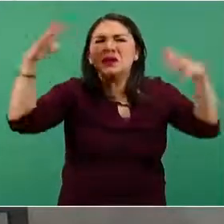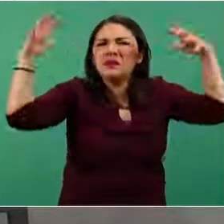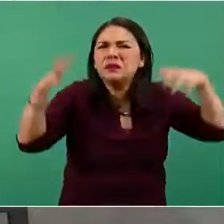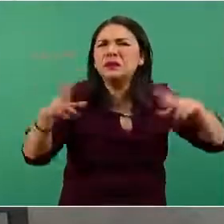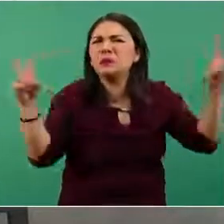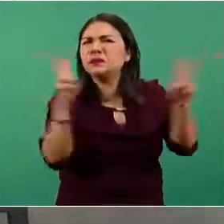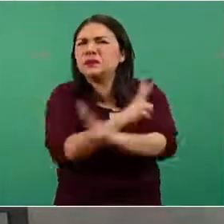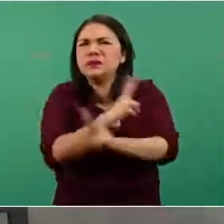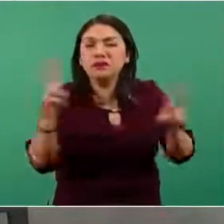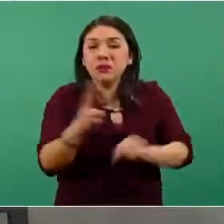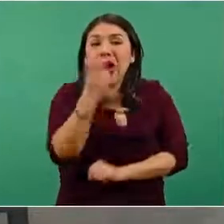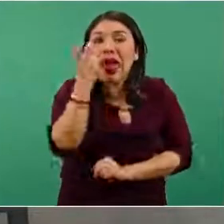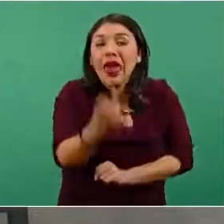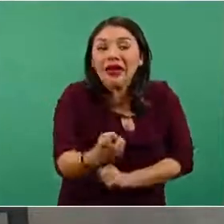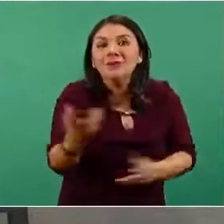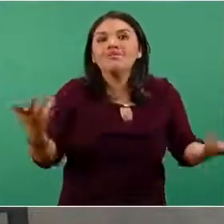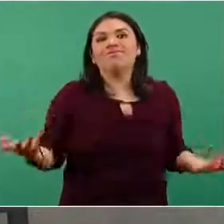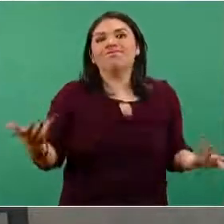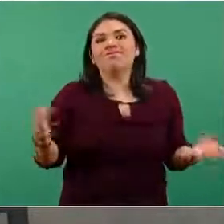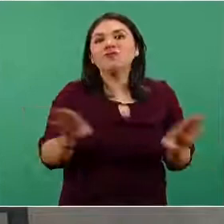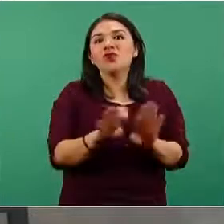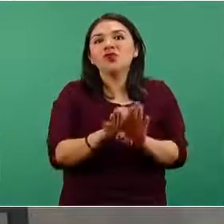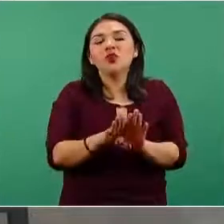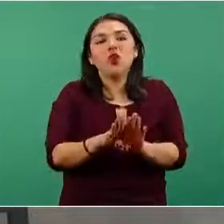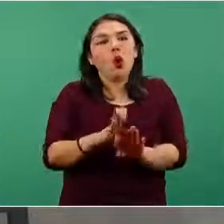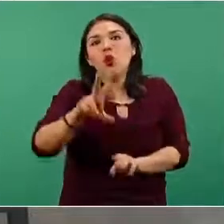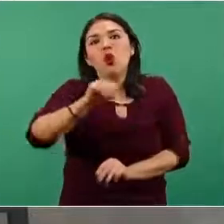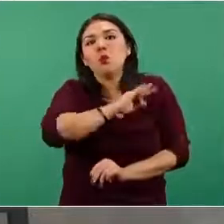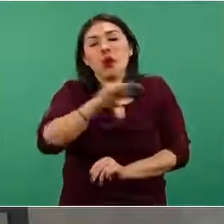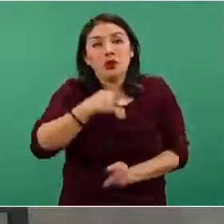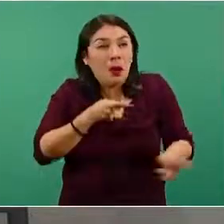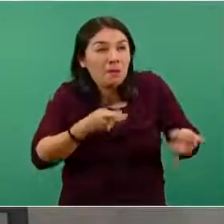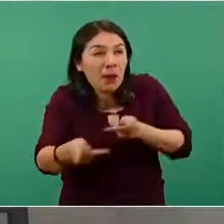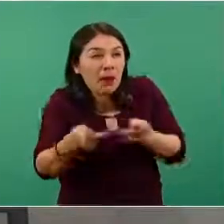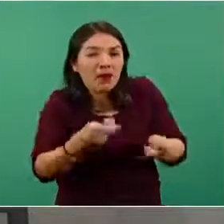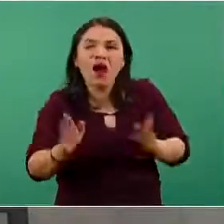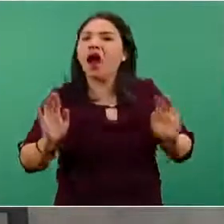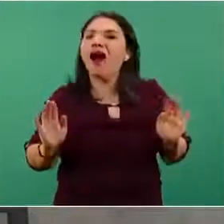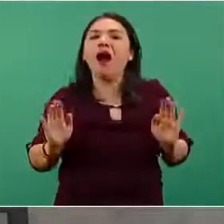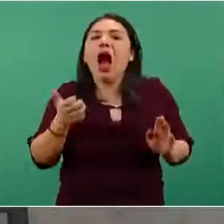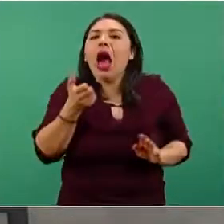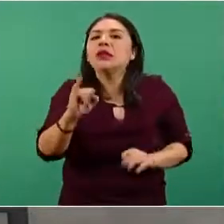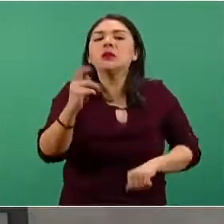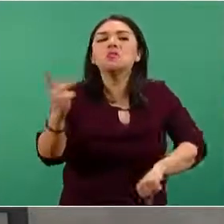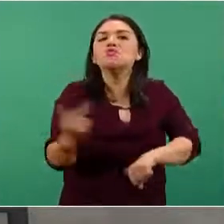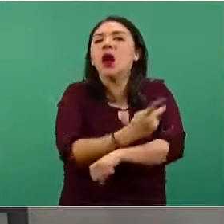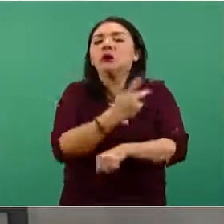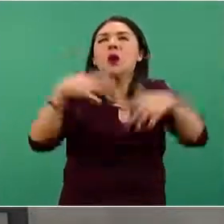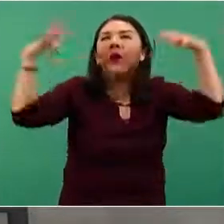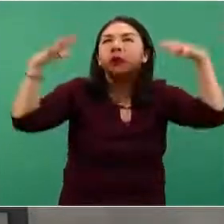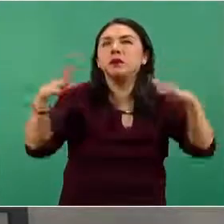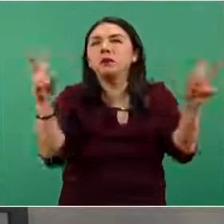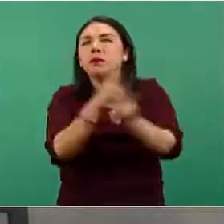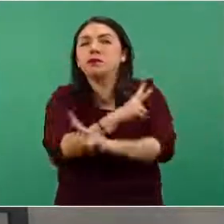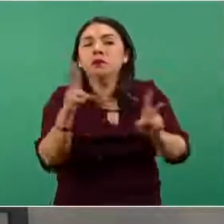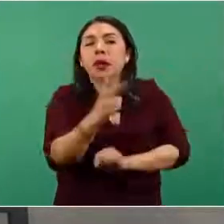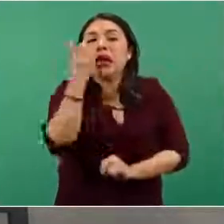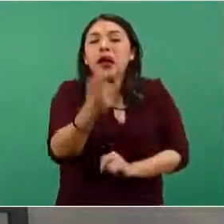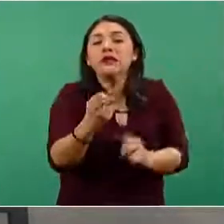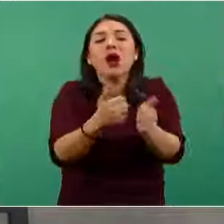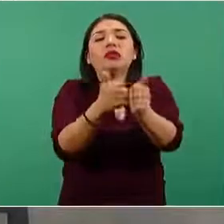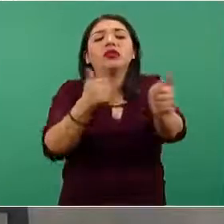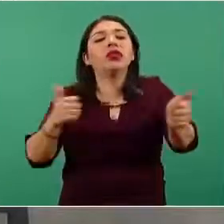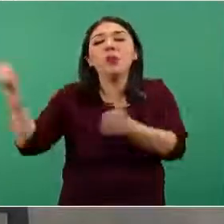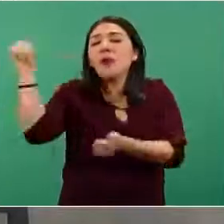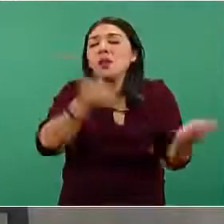eso, algo que es relativamente impredecible, también retrasó por algunos días la llegada de vacunas, y el hecho de tener sitios